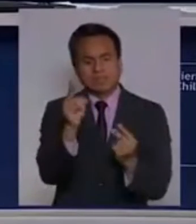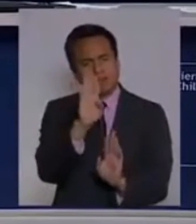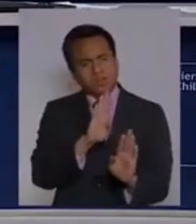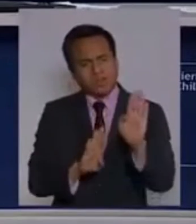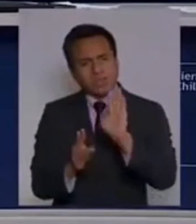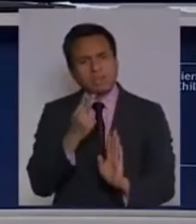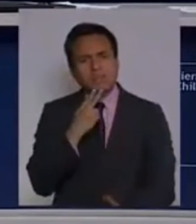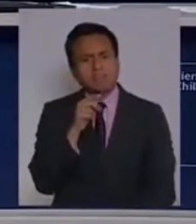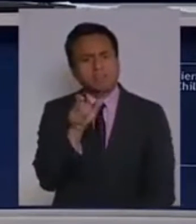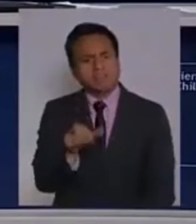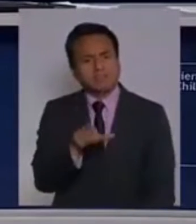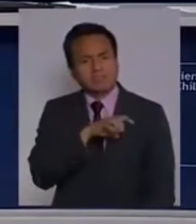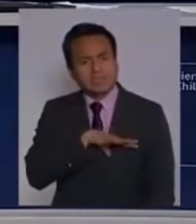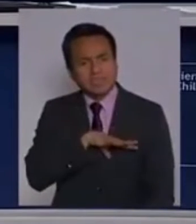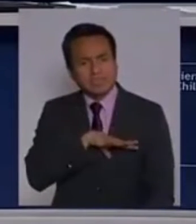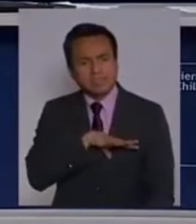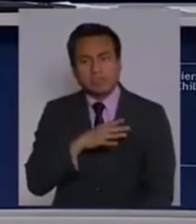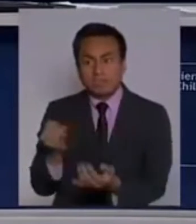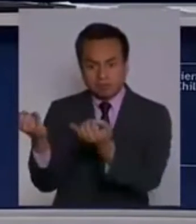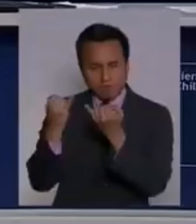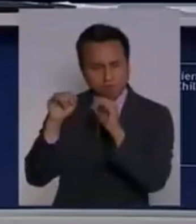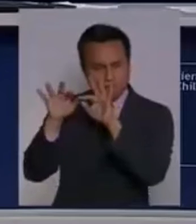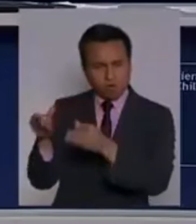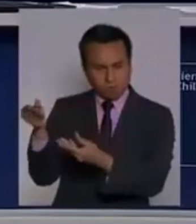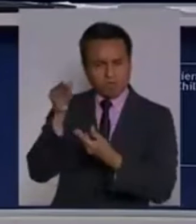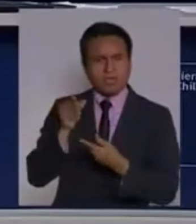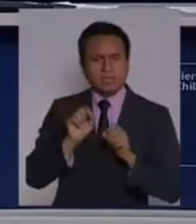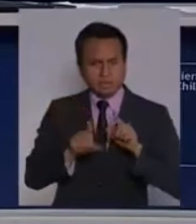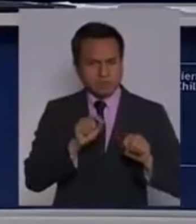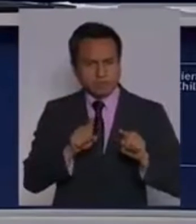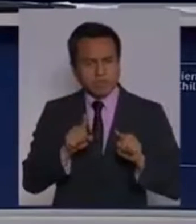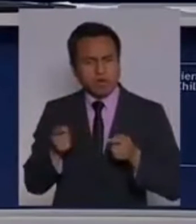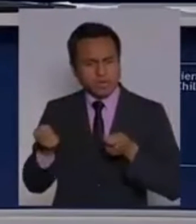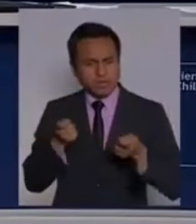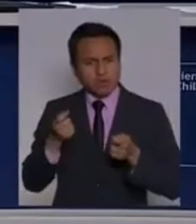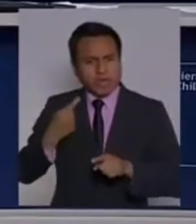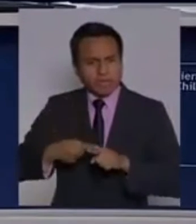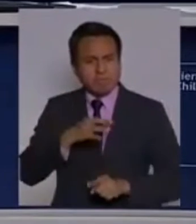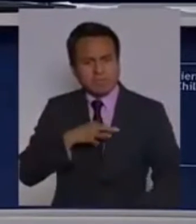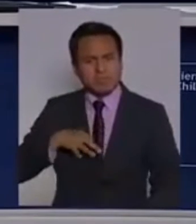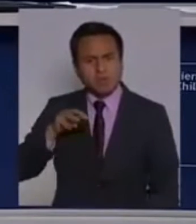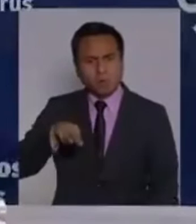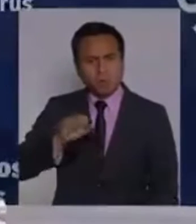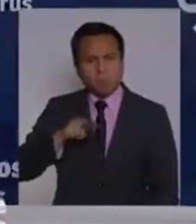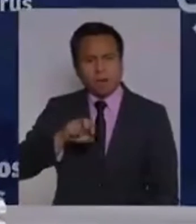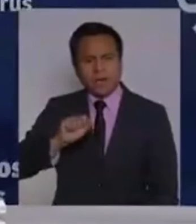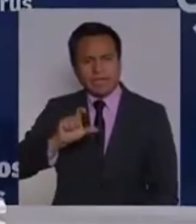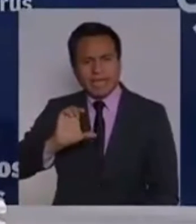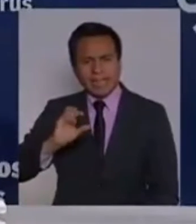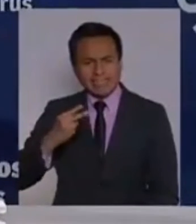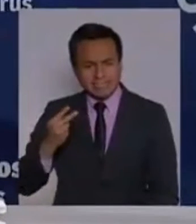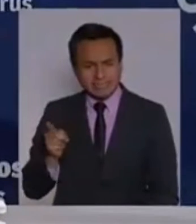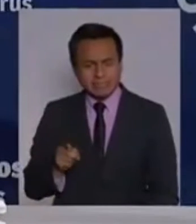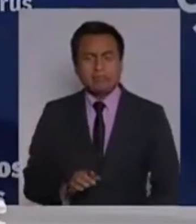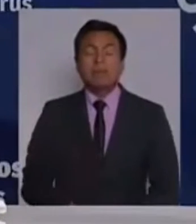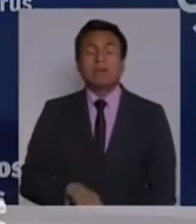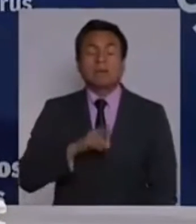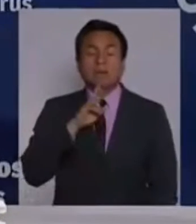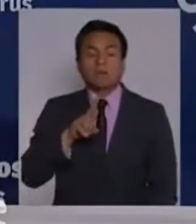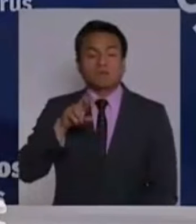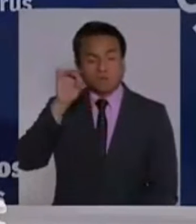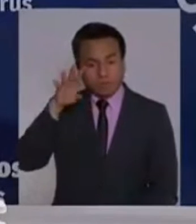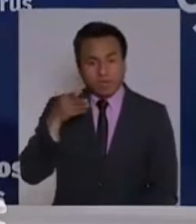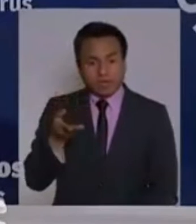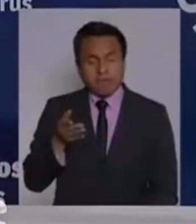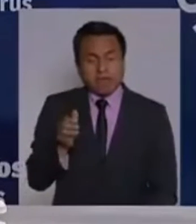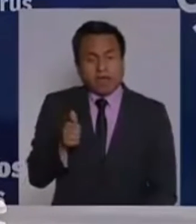la vida de los chilenos tras este informe usted sigue defendiendo la gestión del ex ministro mañalich usted sabe que como